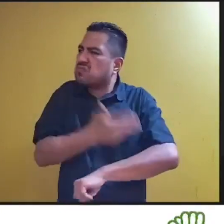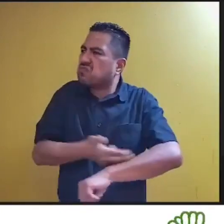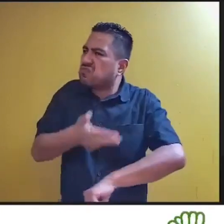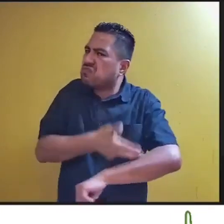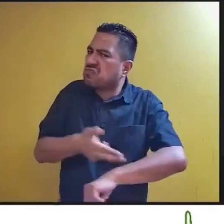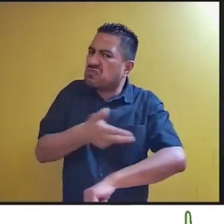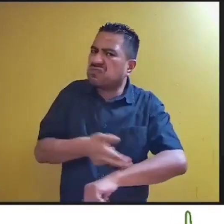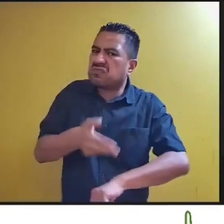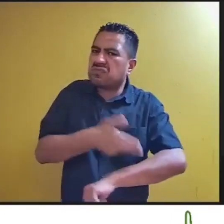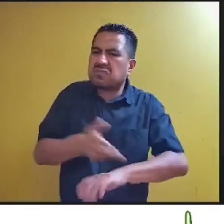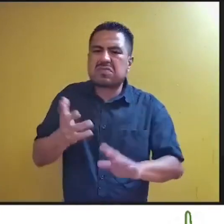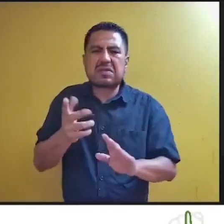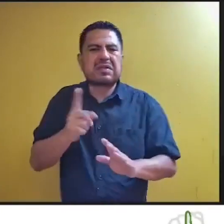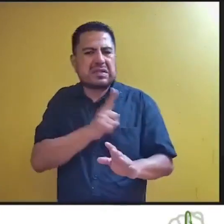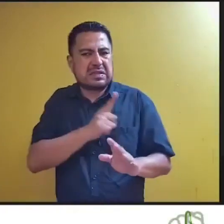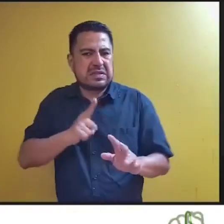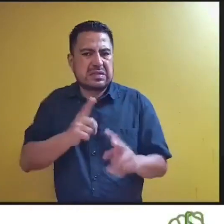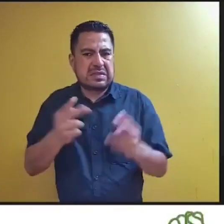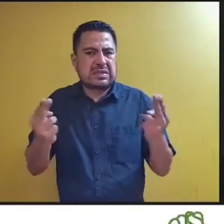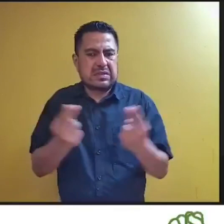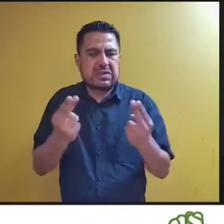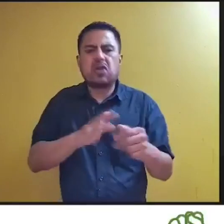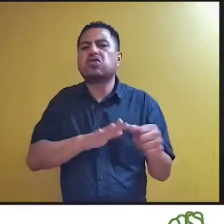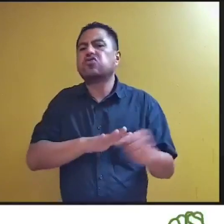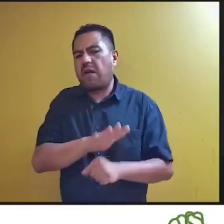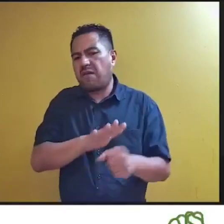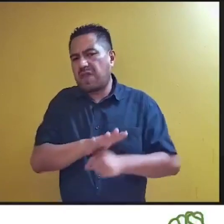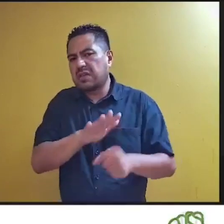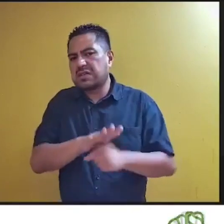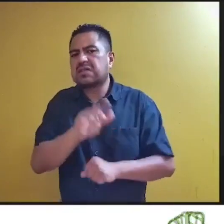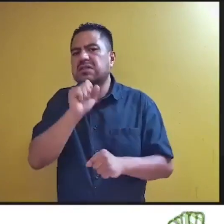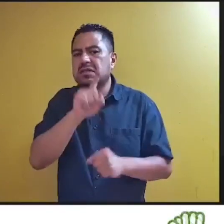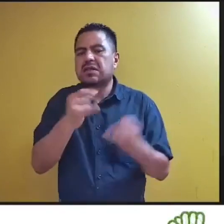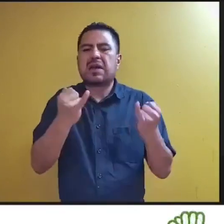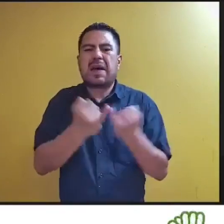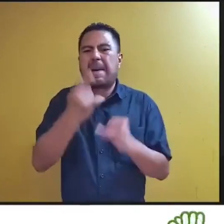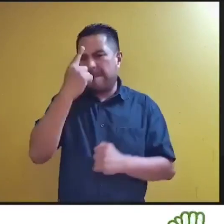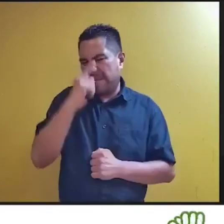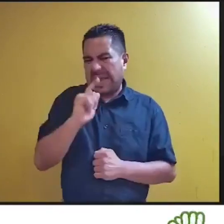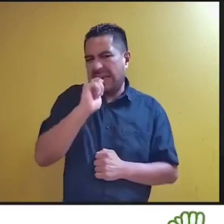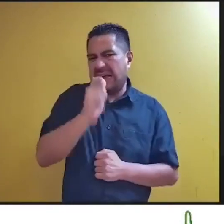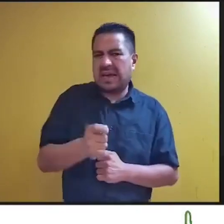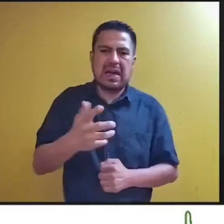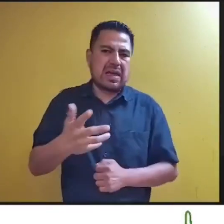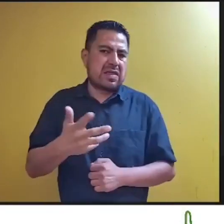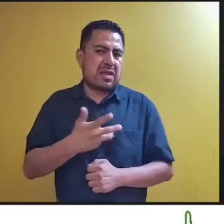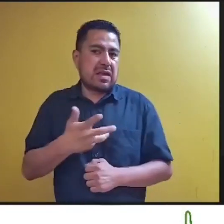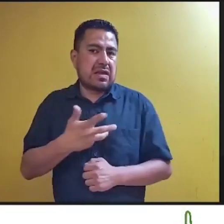diligencias necesarias y suficientes para efectivamente tener